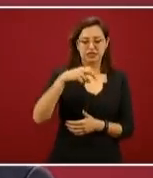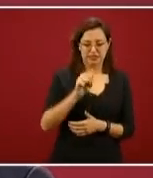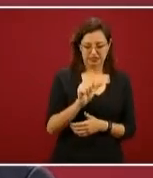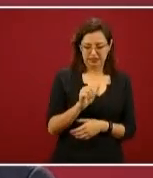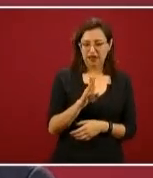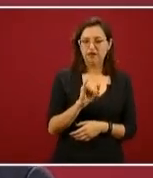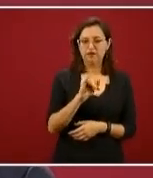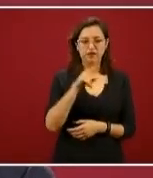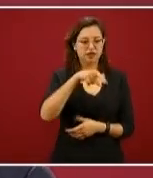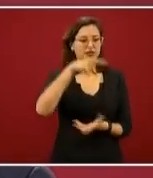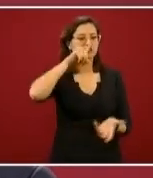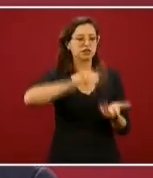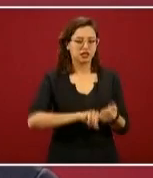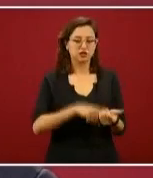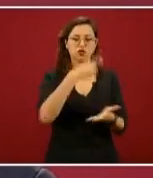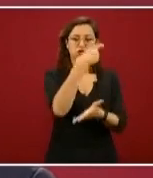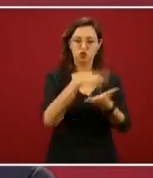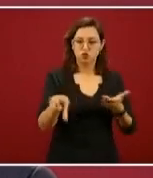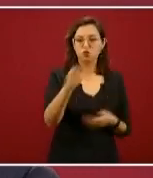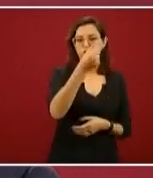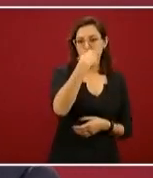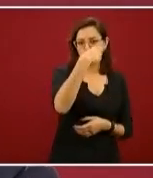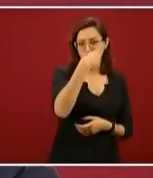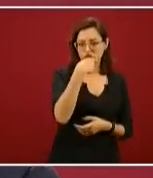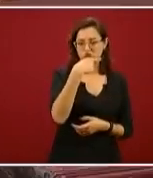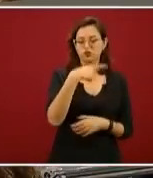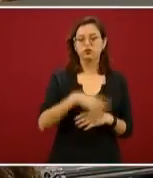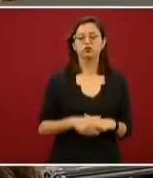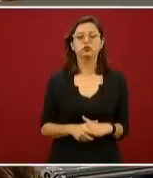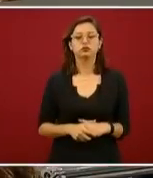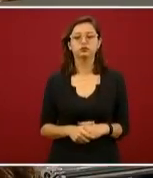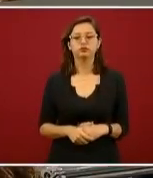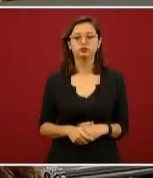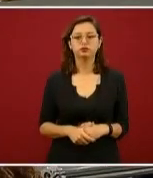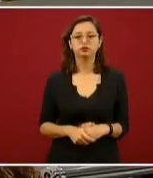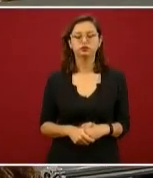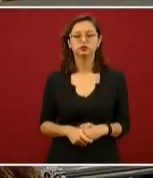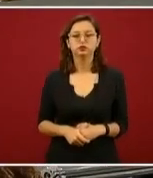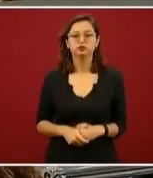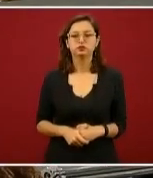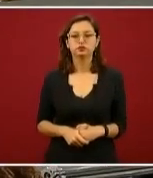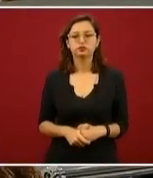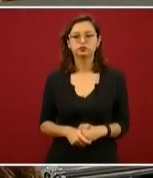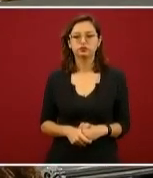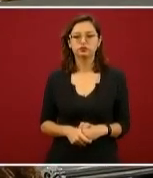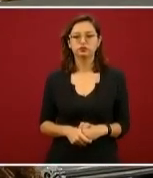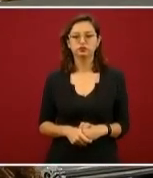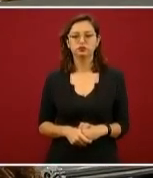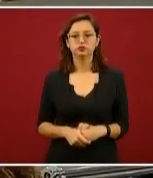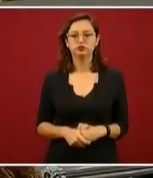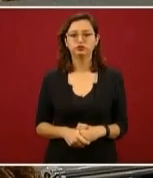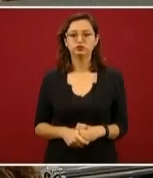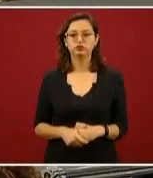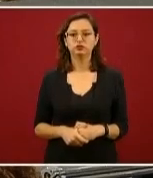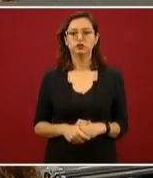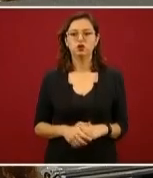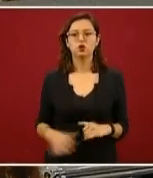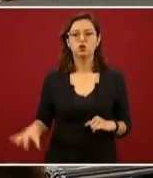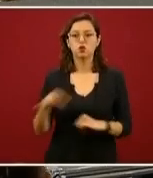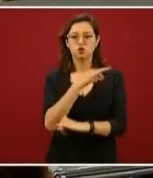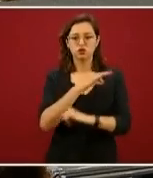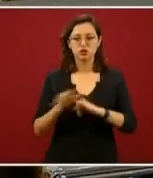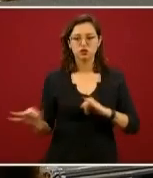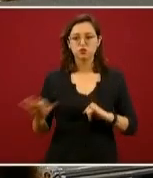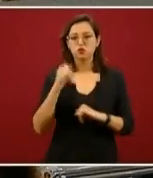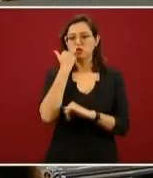está destinando para la compra de medicinas y suministros médicos. Finalmente, quiero, para poner en contexto estas cifras,